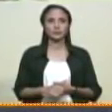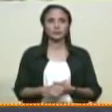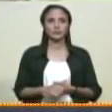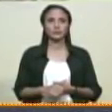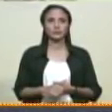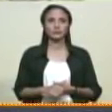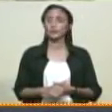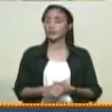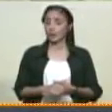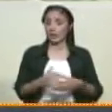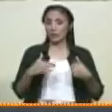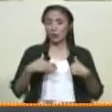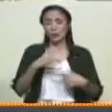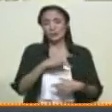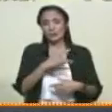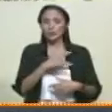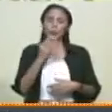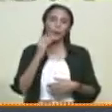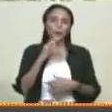que sienta eso,